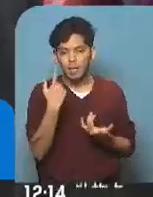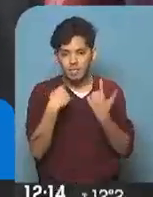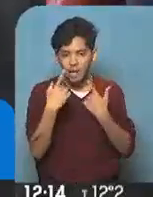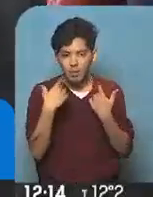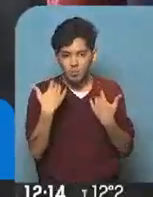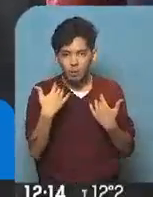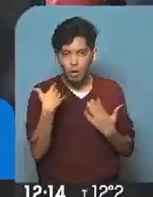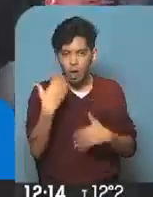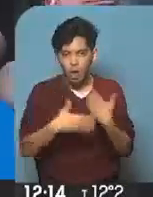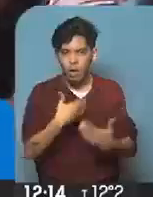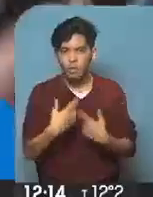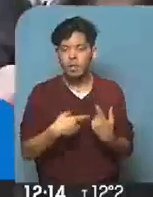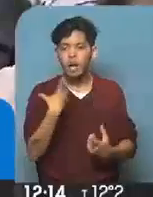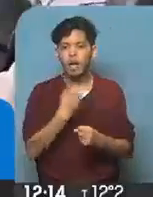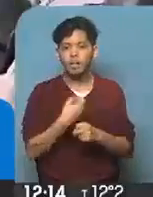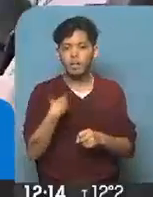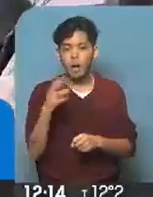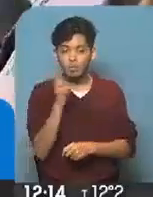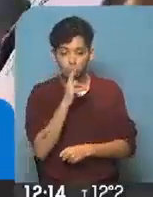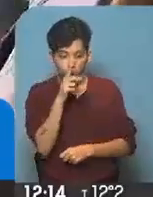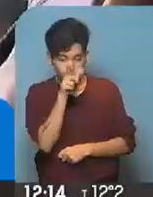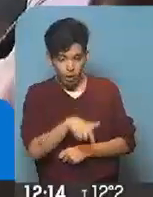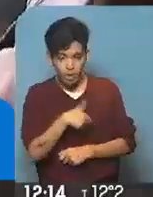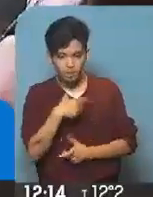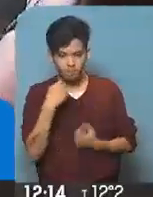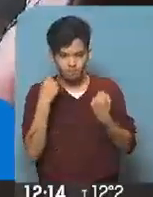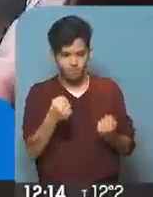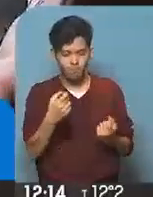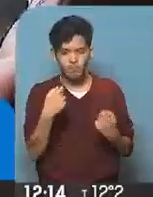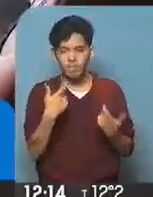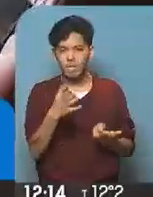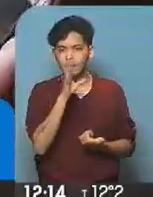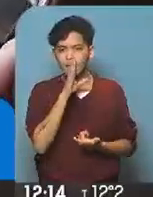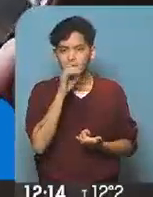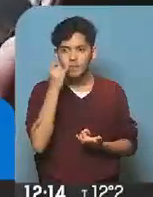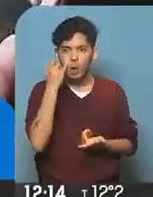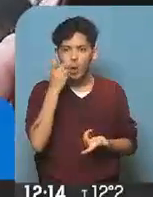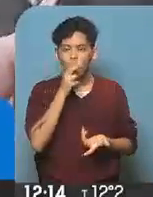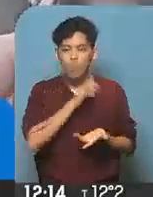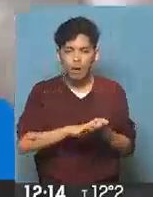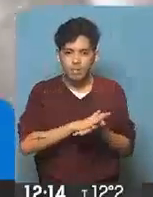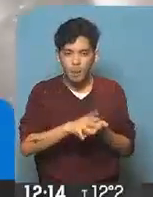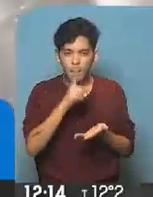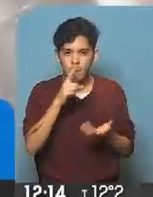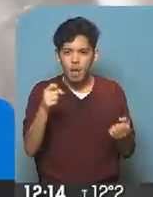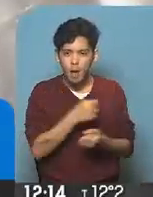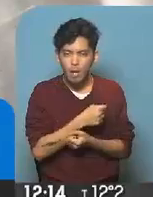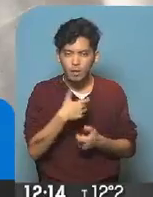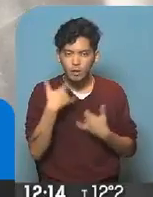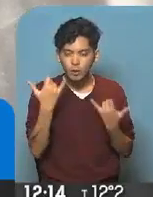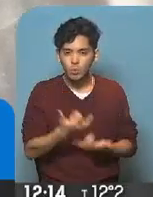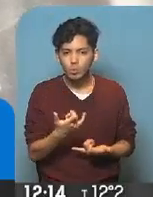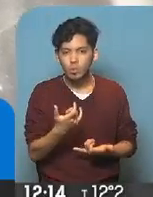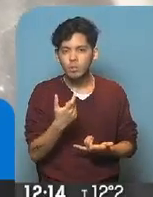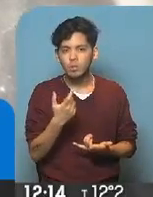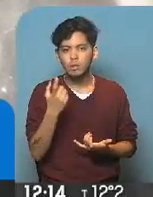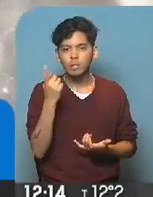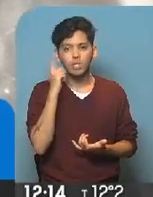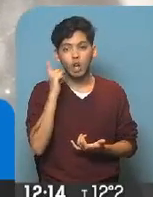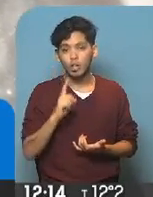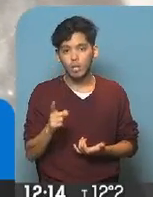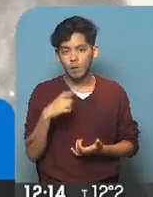puedan llorar a esta luchadora y devolverle en silencio y vacío los miles de abrazos que recibió sin siquiera